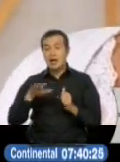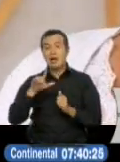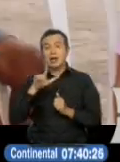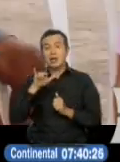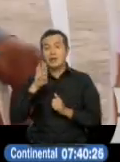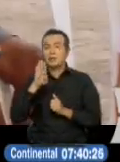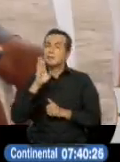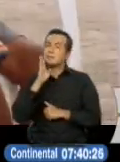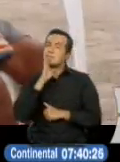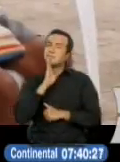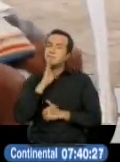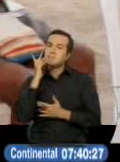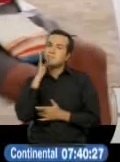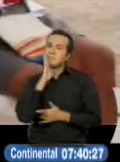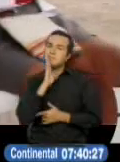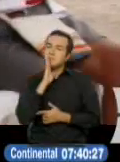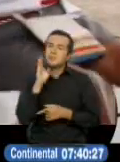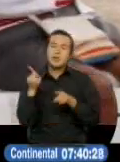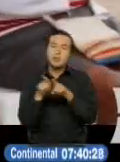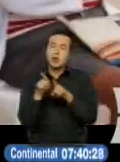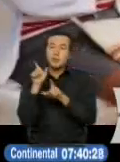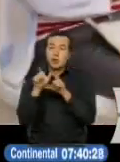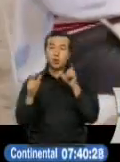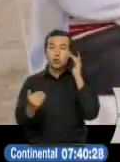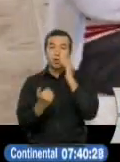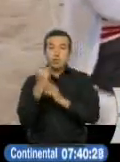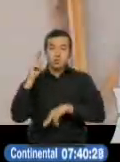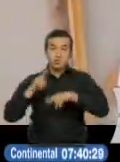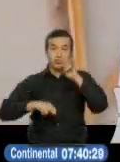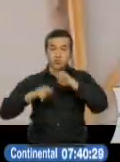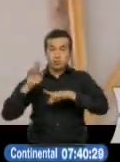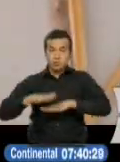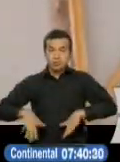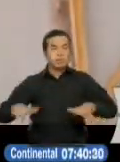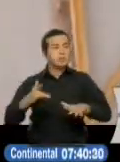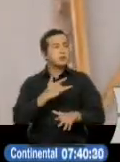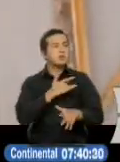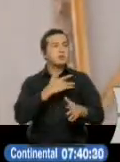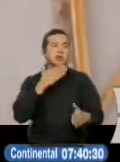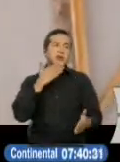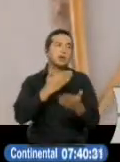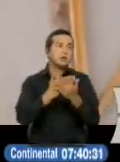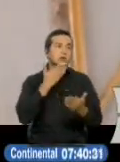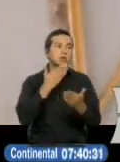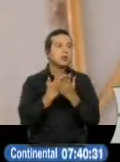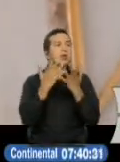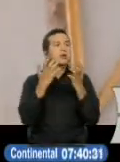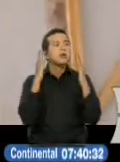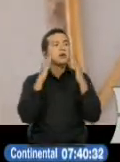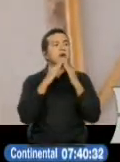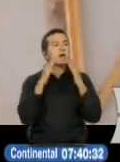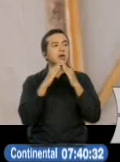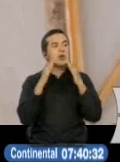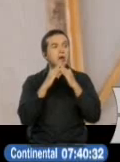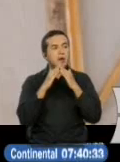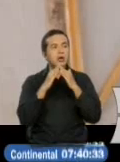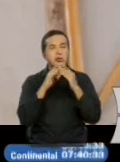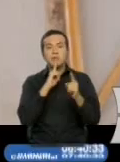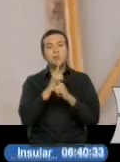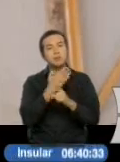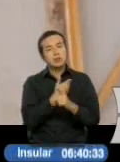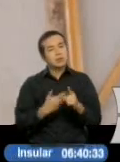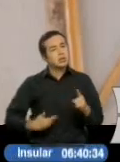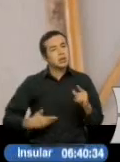con paciencia, pues también está en la lista de las nuevas construcciones. Yo estoy muy agradecida porque yo lo que quiero es la casita como que era, como dice el